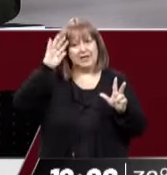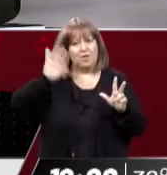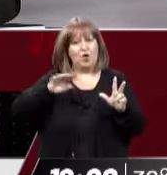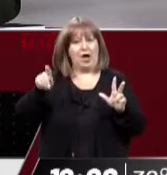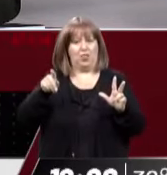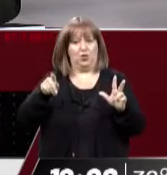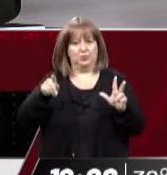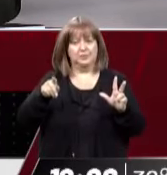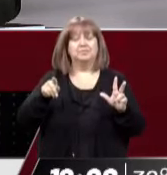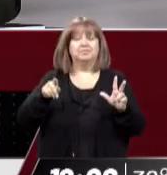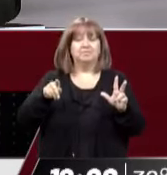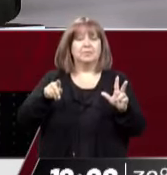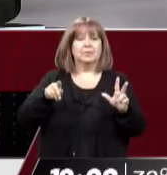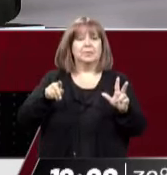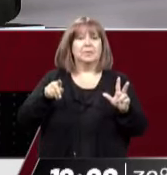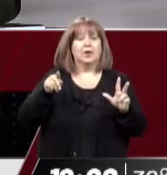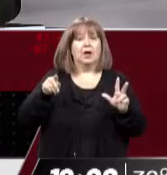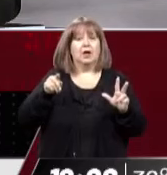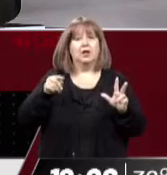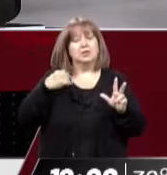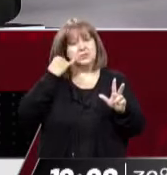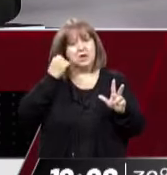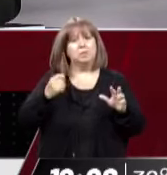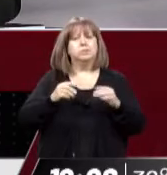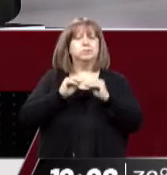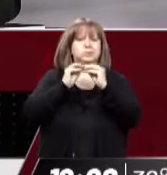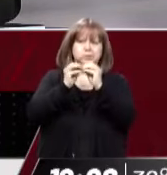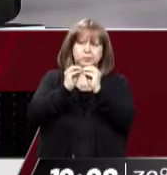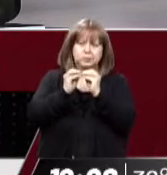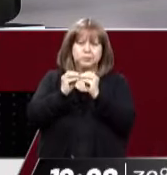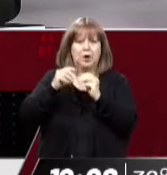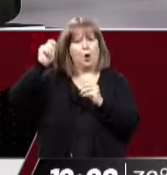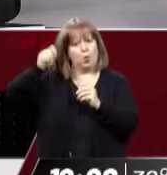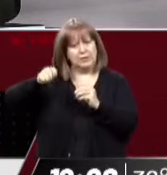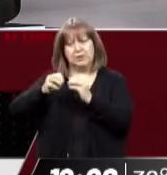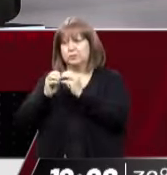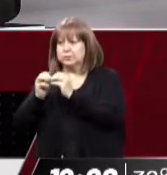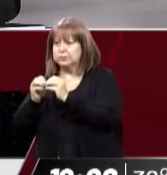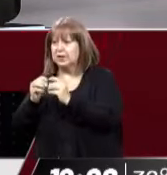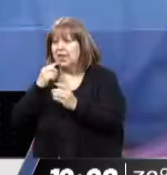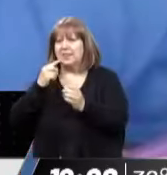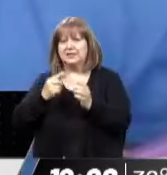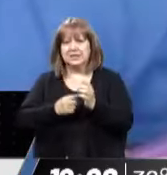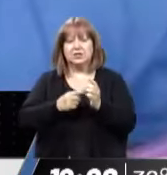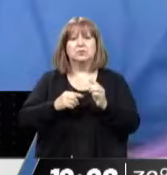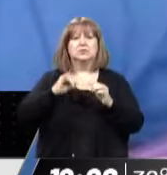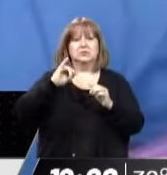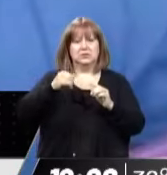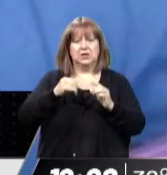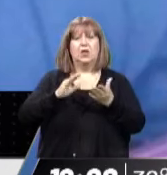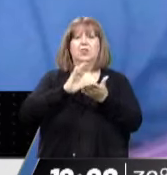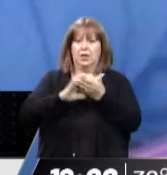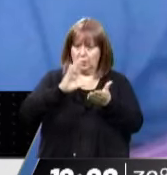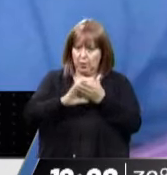ante la Suprema Corte de Justicia, quien en pleno, es decir, que todos los miembros de la Suprema Corte decidieron que se lleve adelante una